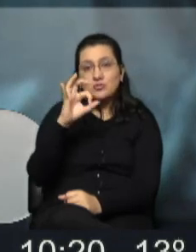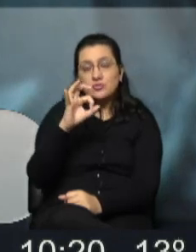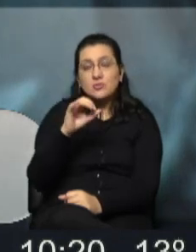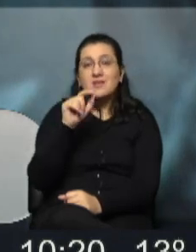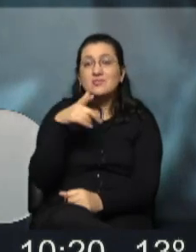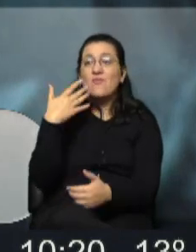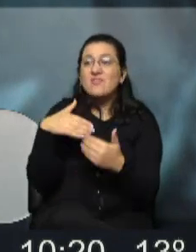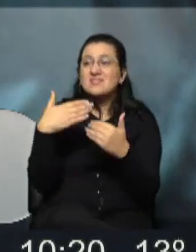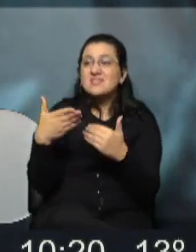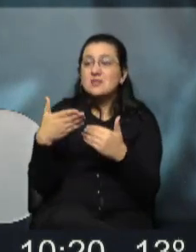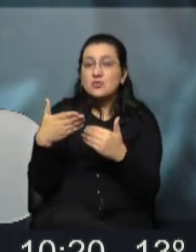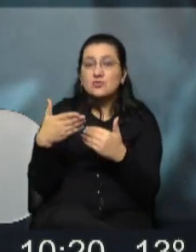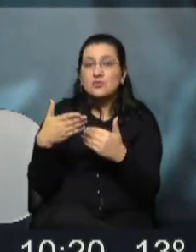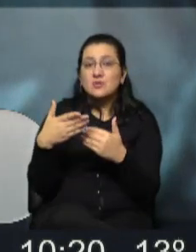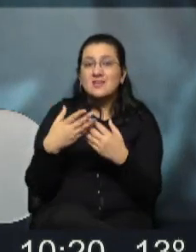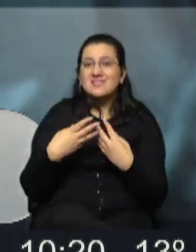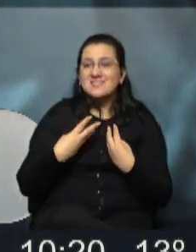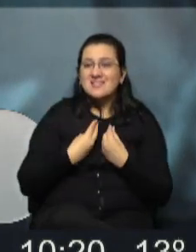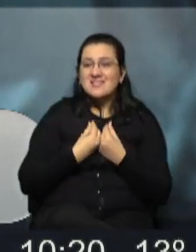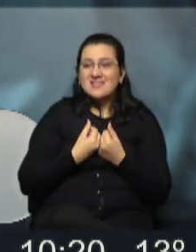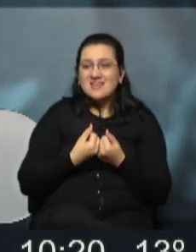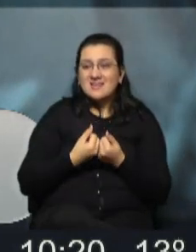esos vecinos que se sentían